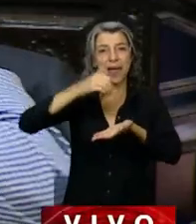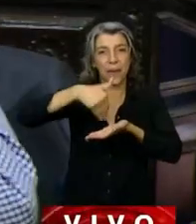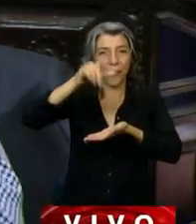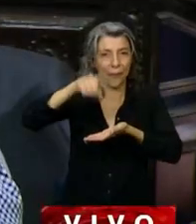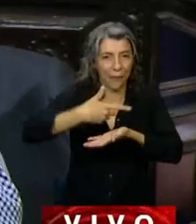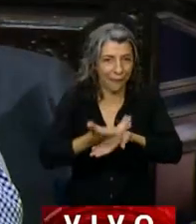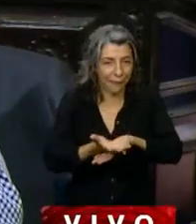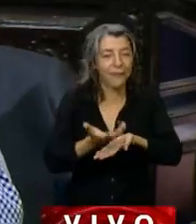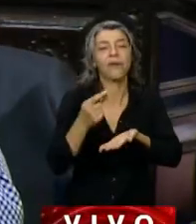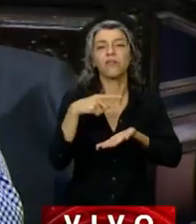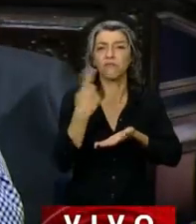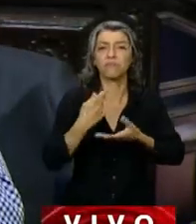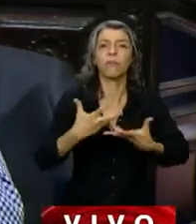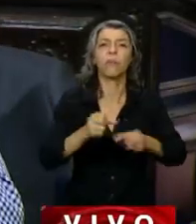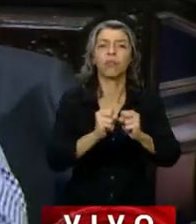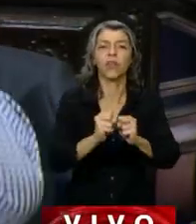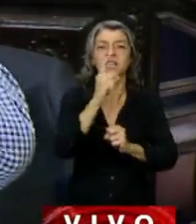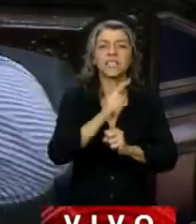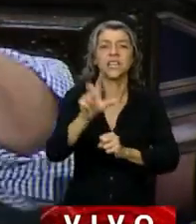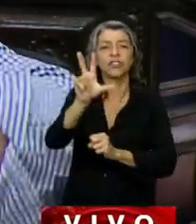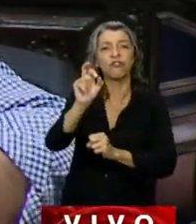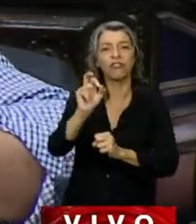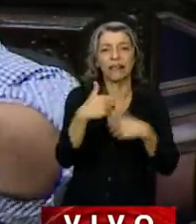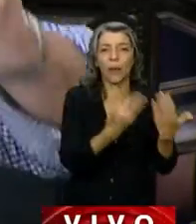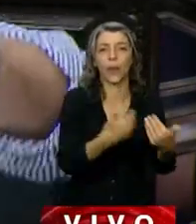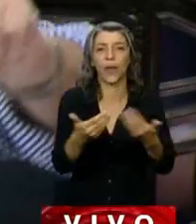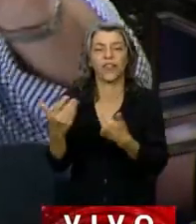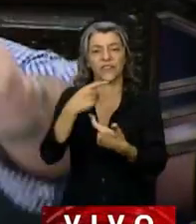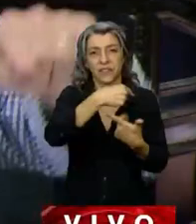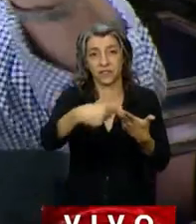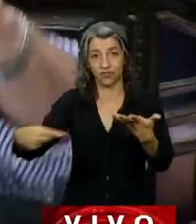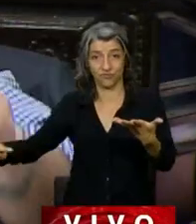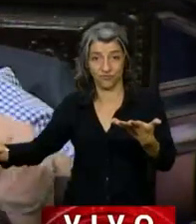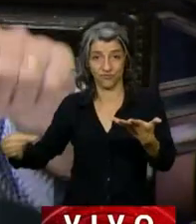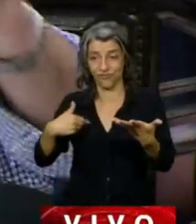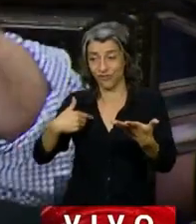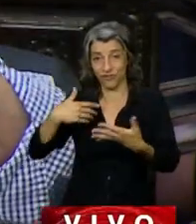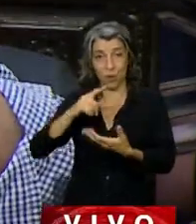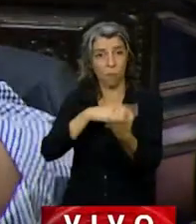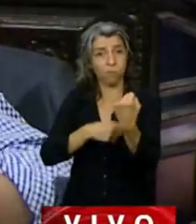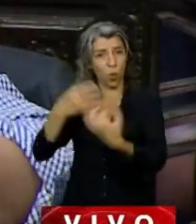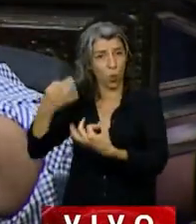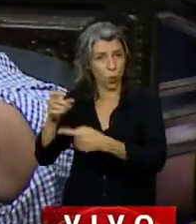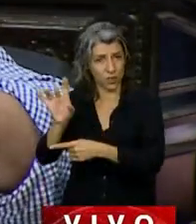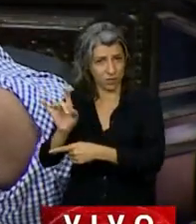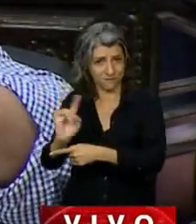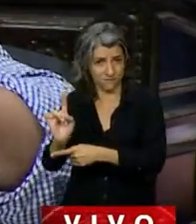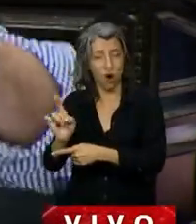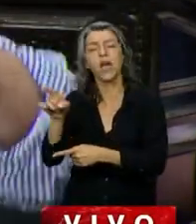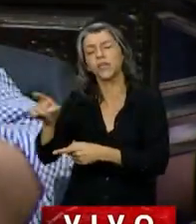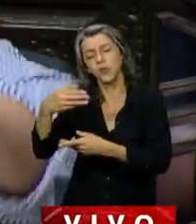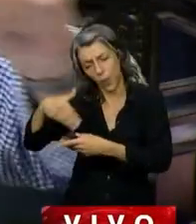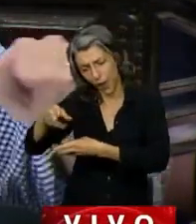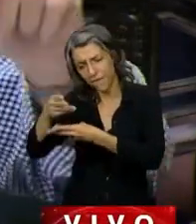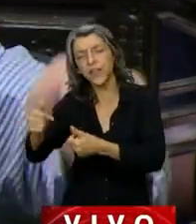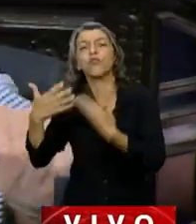130 privilegios en la Argentina. Y no son solamente los del Poder Judicial que hay que terminar, porque por supuesto que